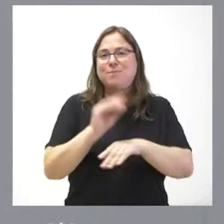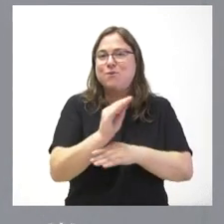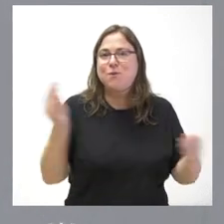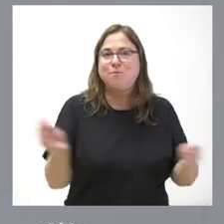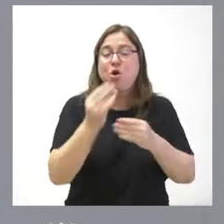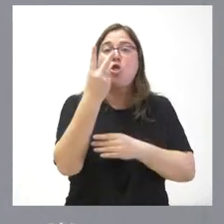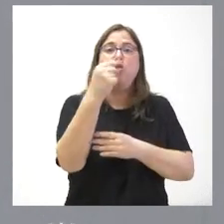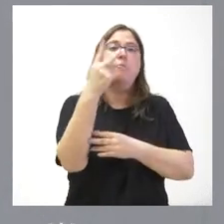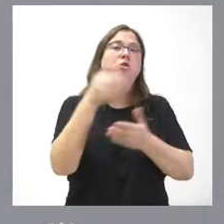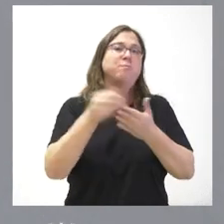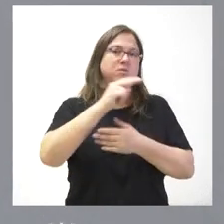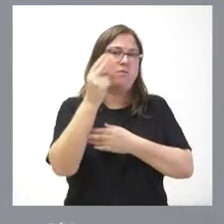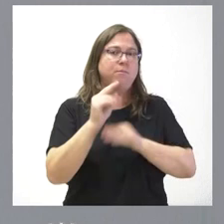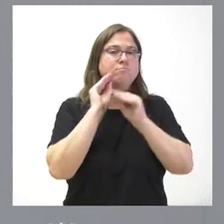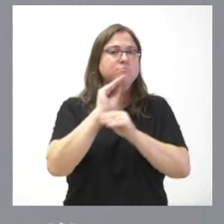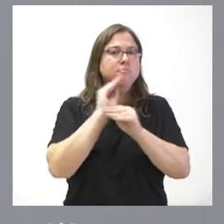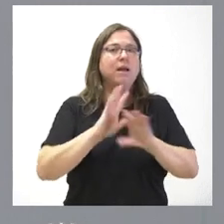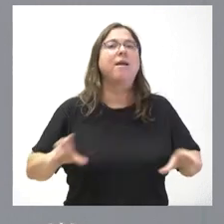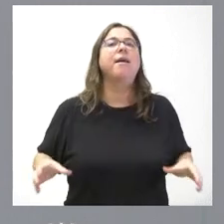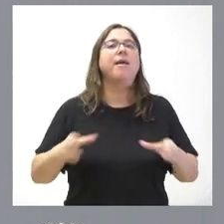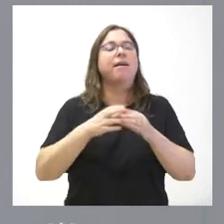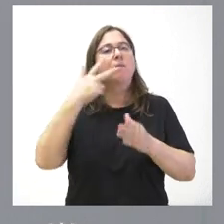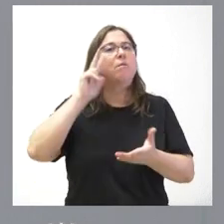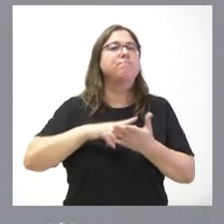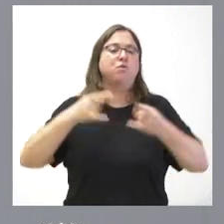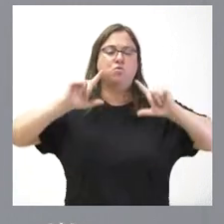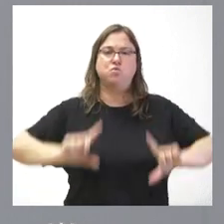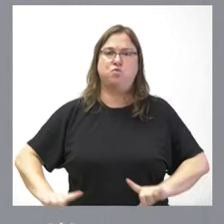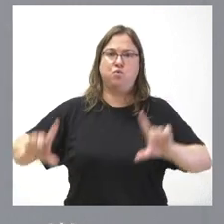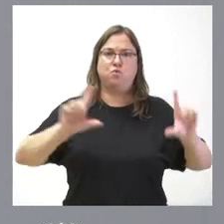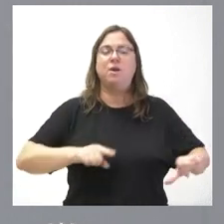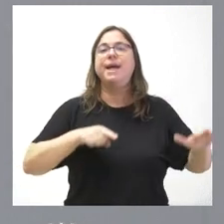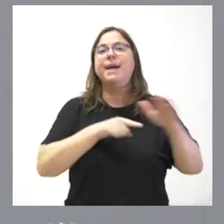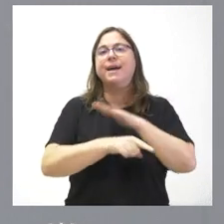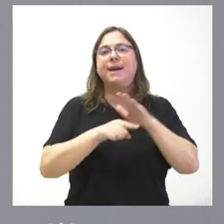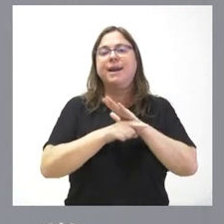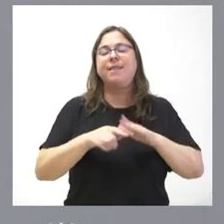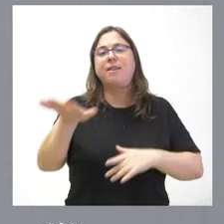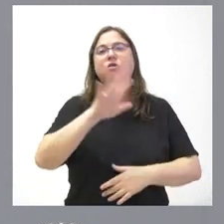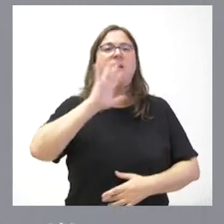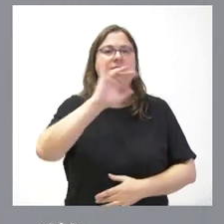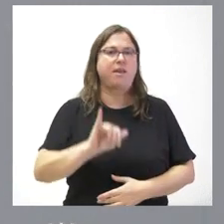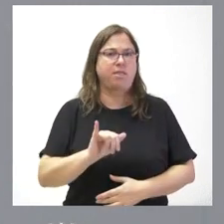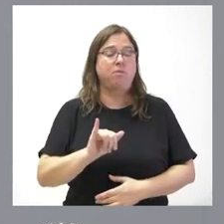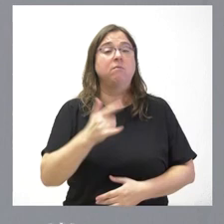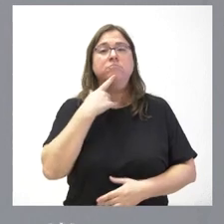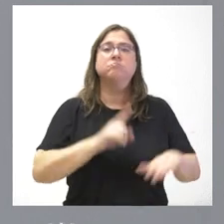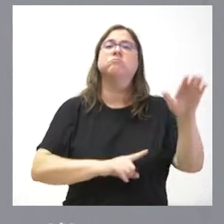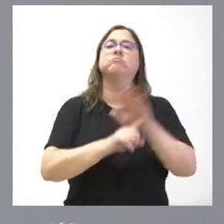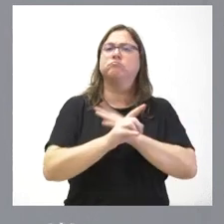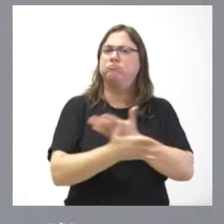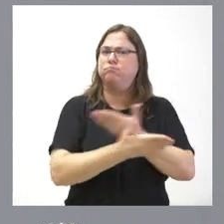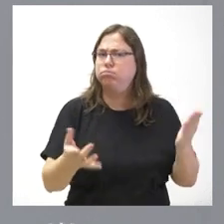2,2 millones de euros para el mantenimiento de los equipos de diagnóstico por imagen en la gerencia sanitaria del vierzo va a permitir avanzar en fiabilidad